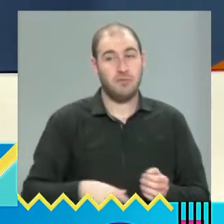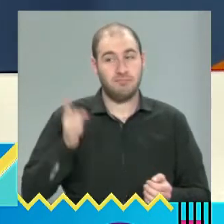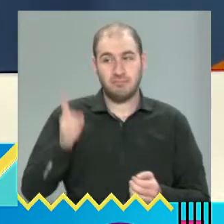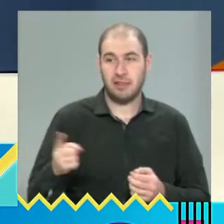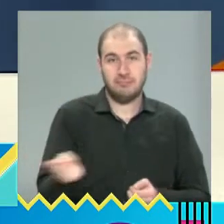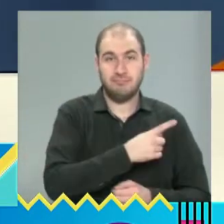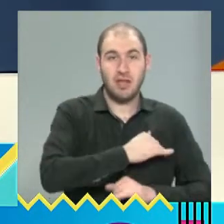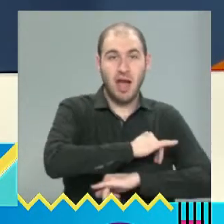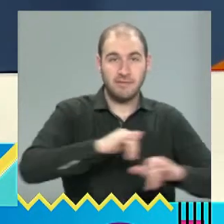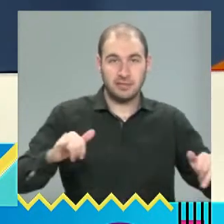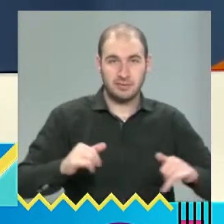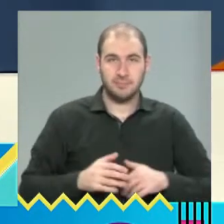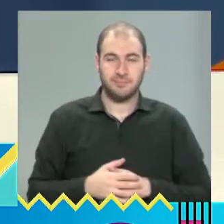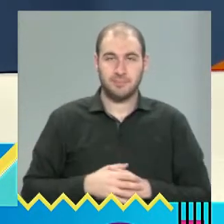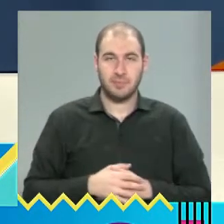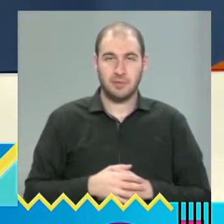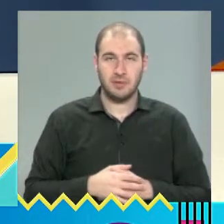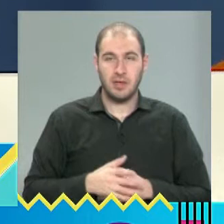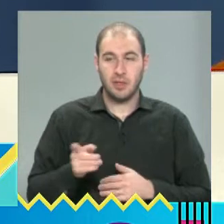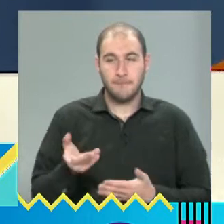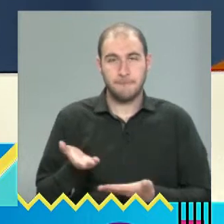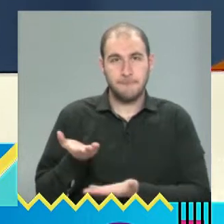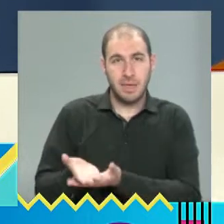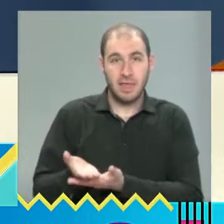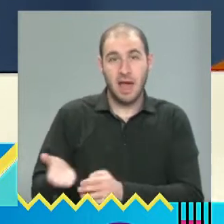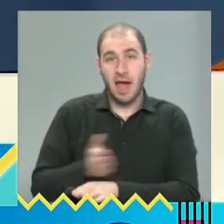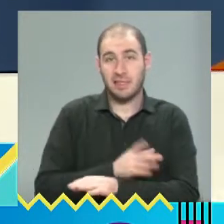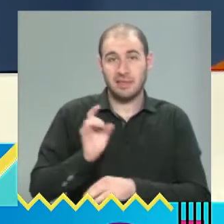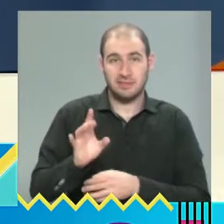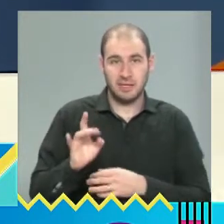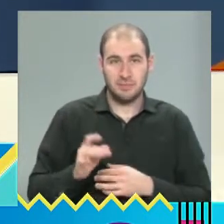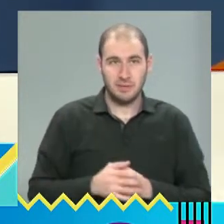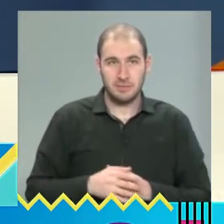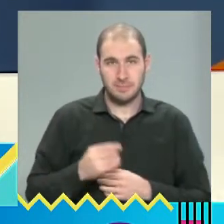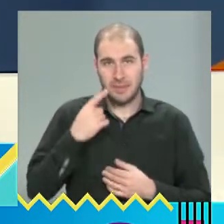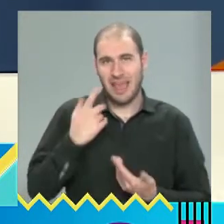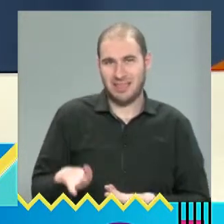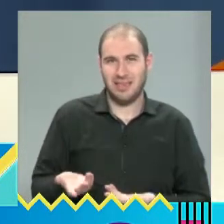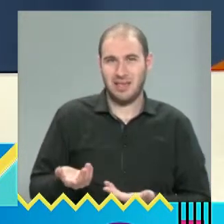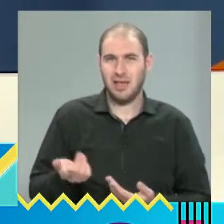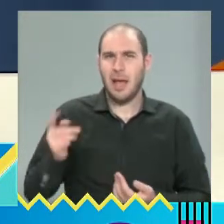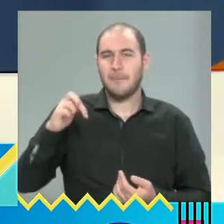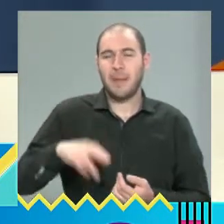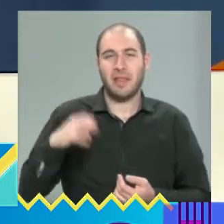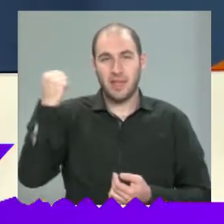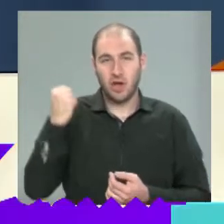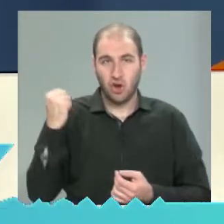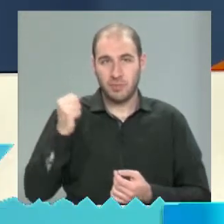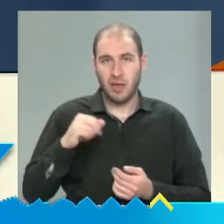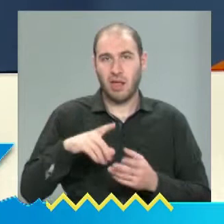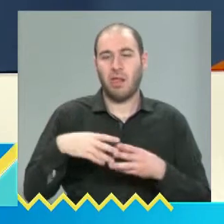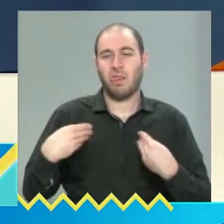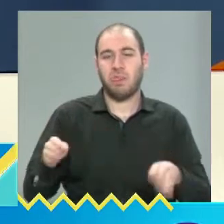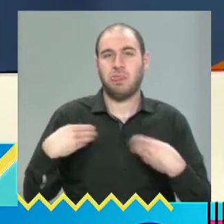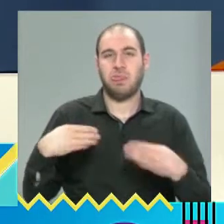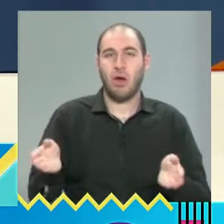a anunciar que lo que le estaban pidiendo antes de diciembre, en vez de hacer la política monetaria más laxa junto